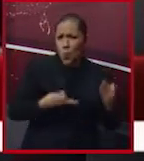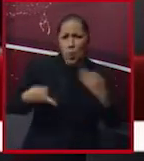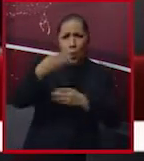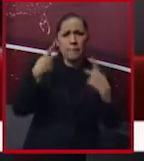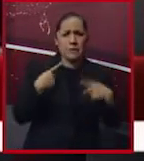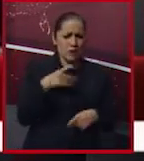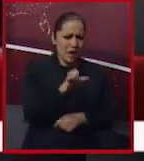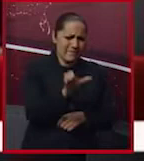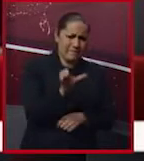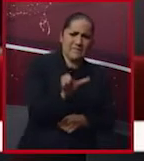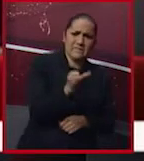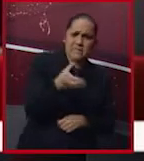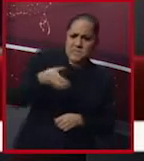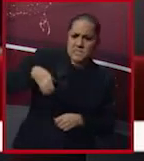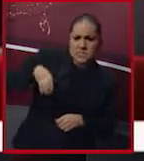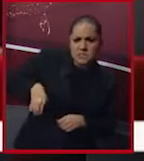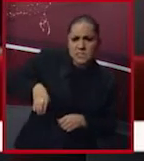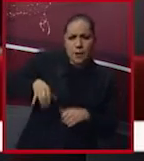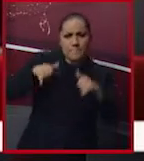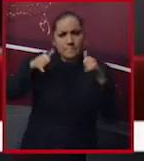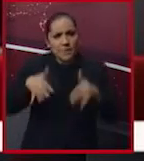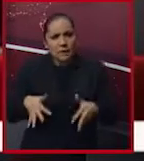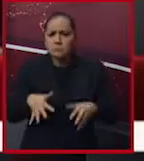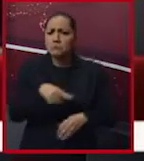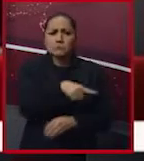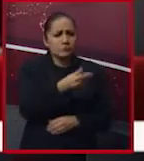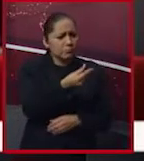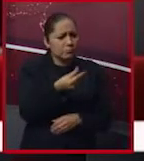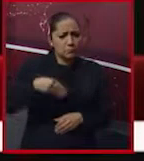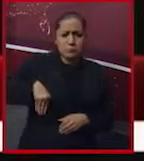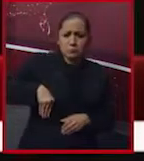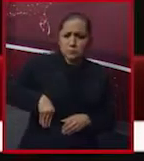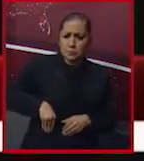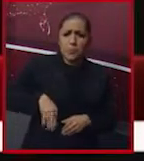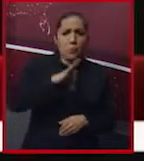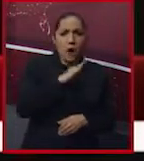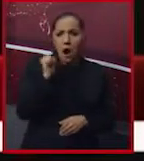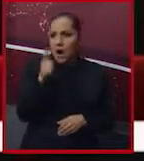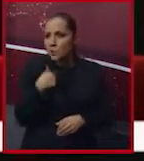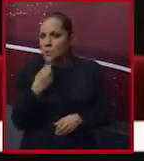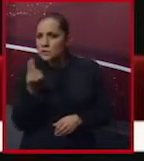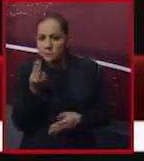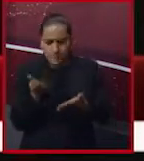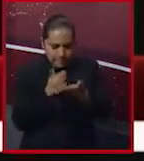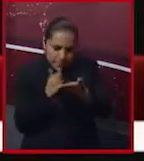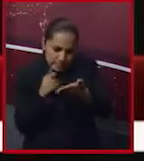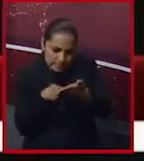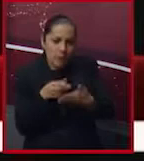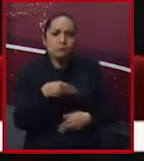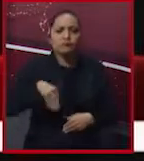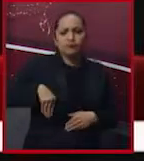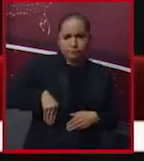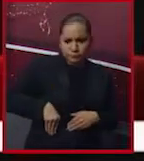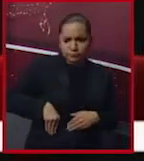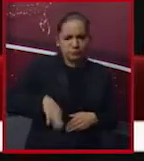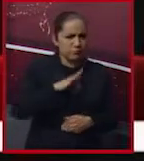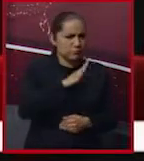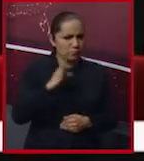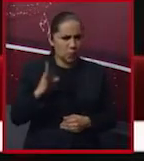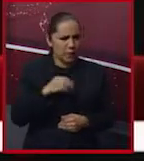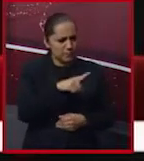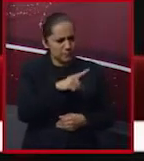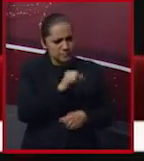que constituya una herramienta de consulta particular. Pero de manera especial se hicieron